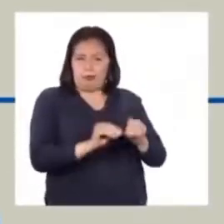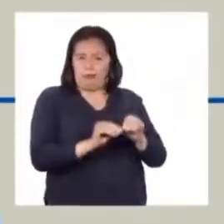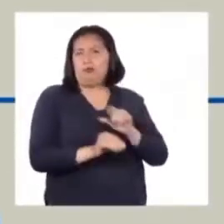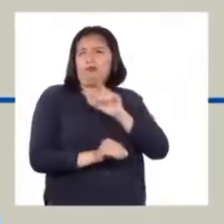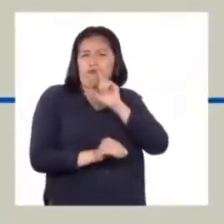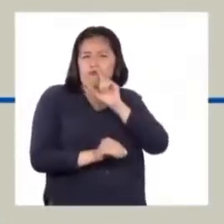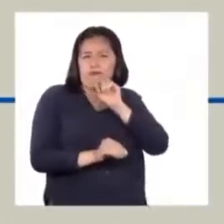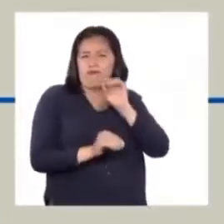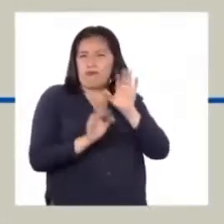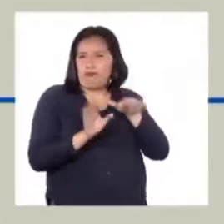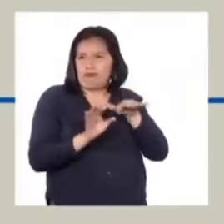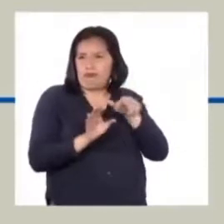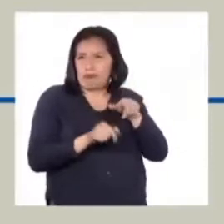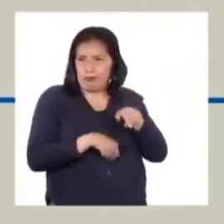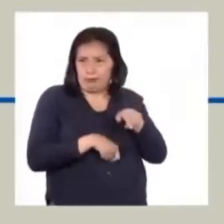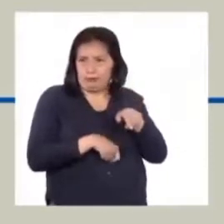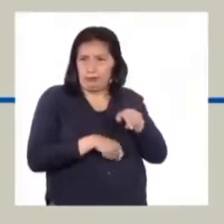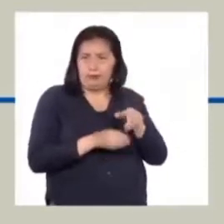las aves.